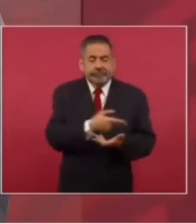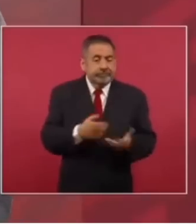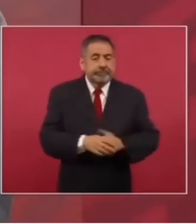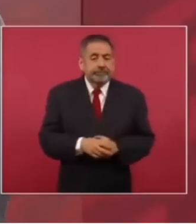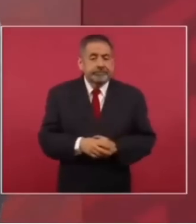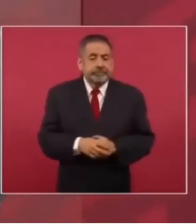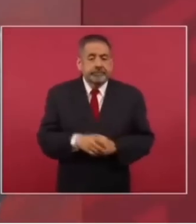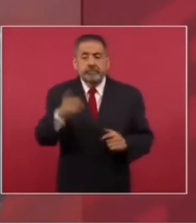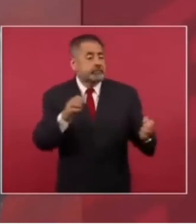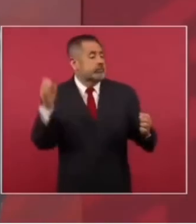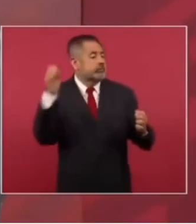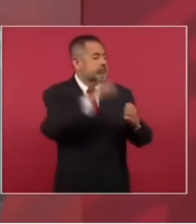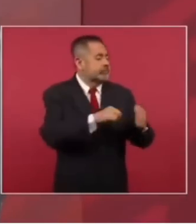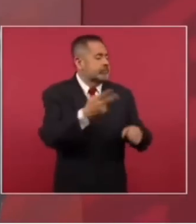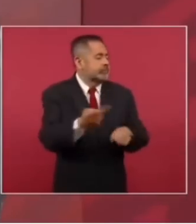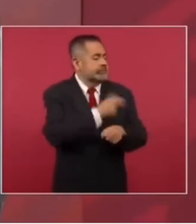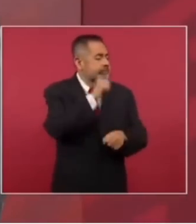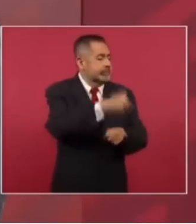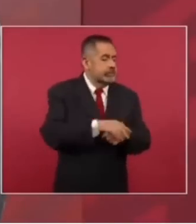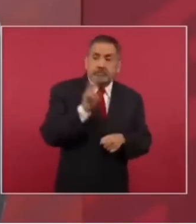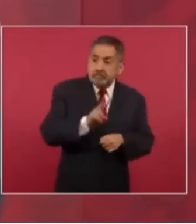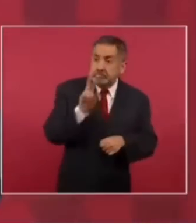los timan.